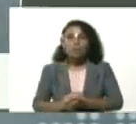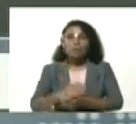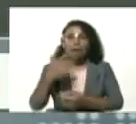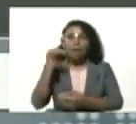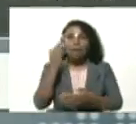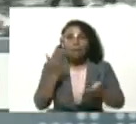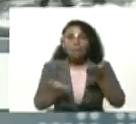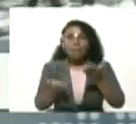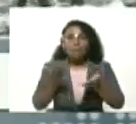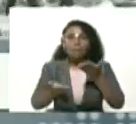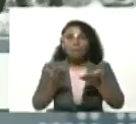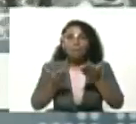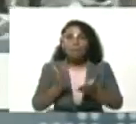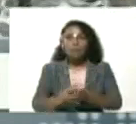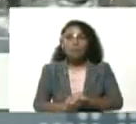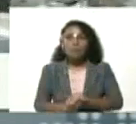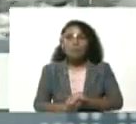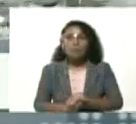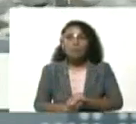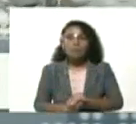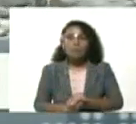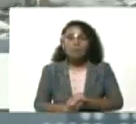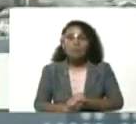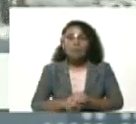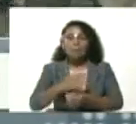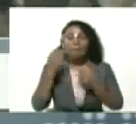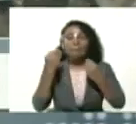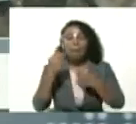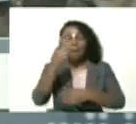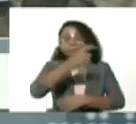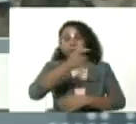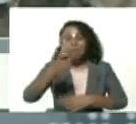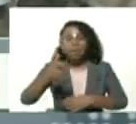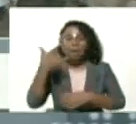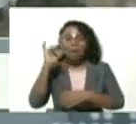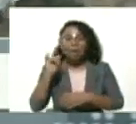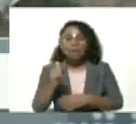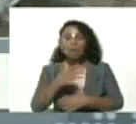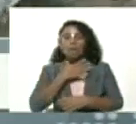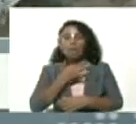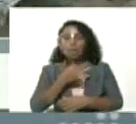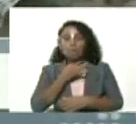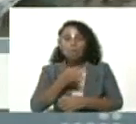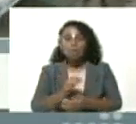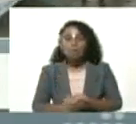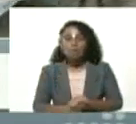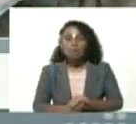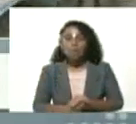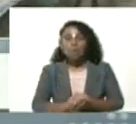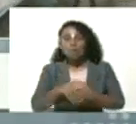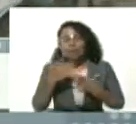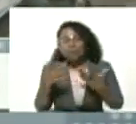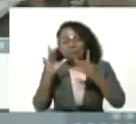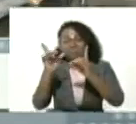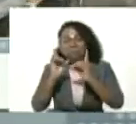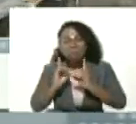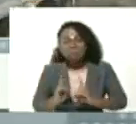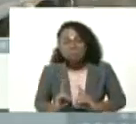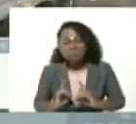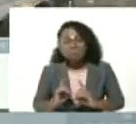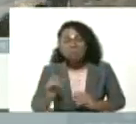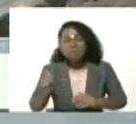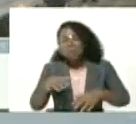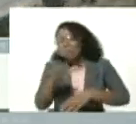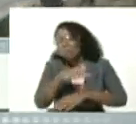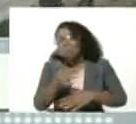estables para que la gente tenga el gusto de tomar la decisión dónde quiere